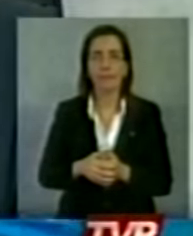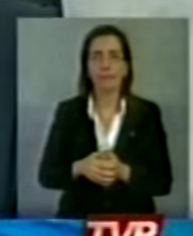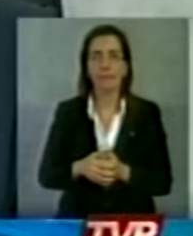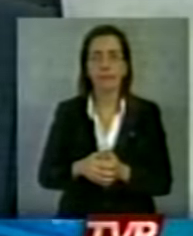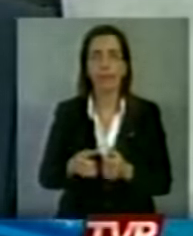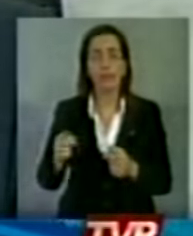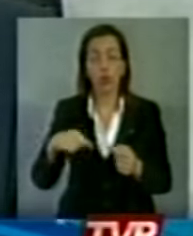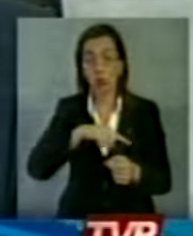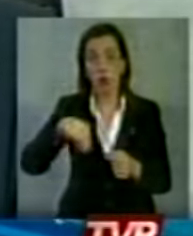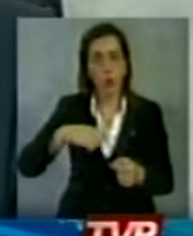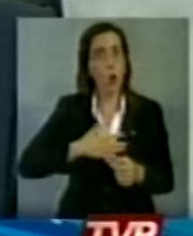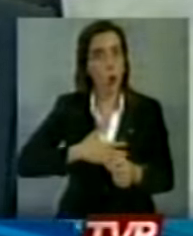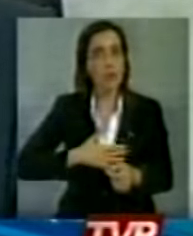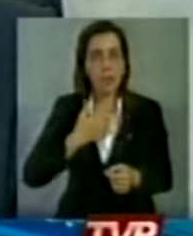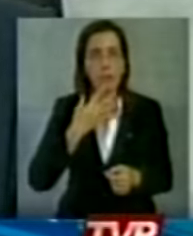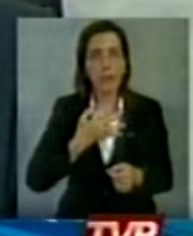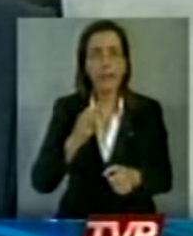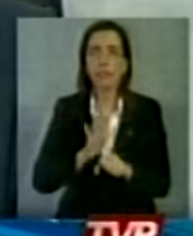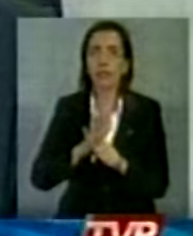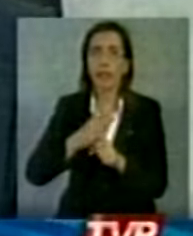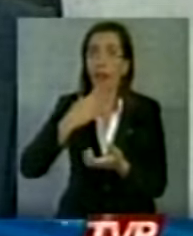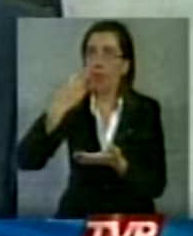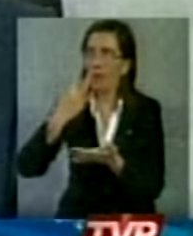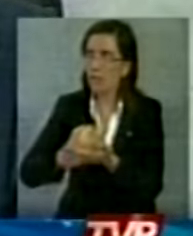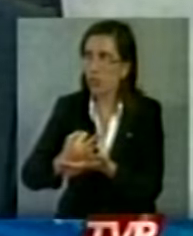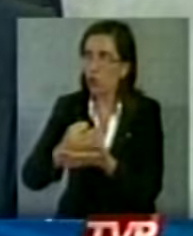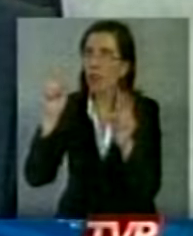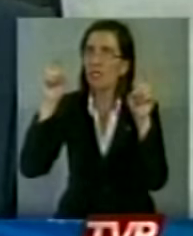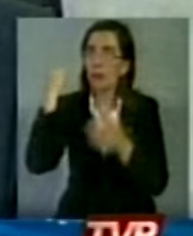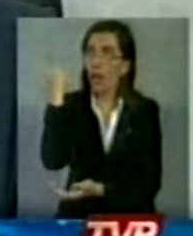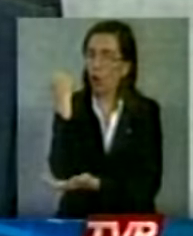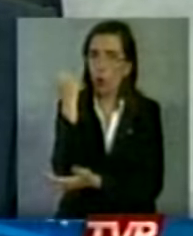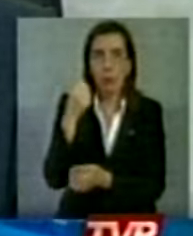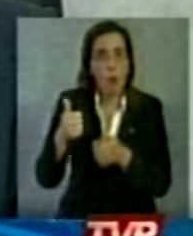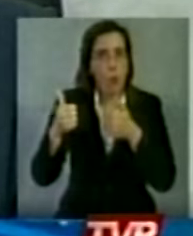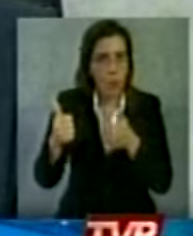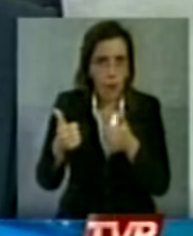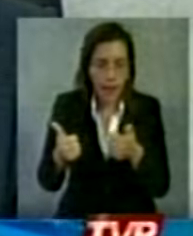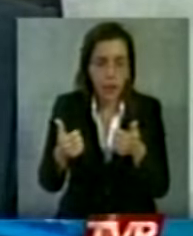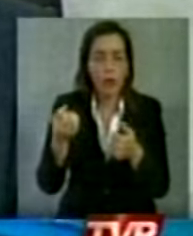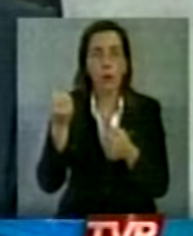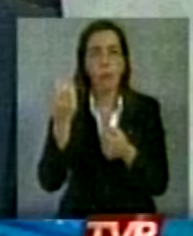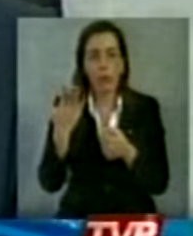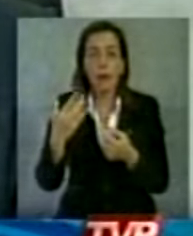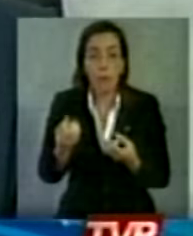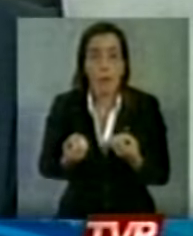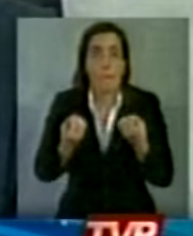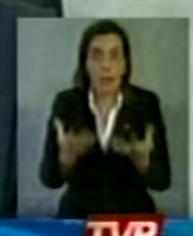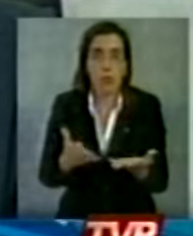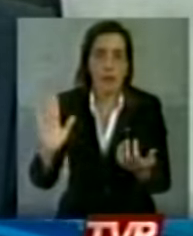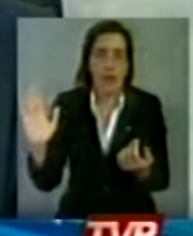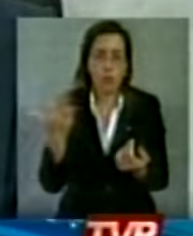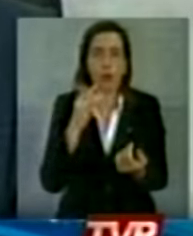Lo celebramos no solo como una decisión de carácter económico que asegura una variable de mejora del